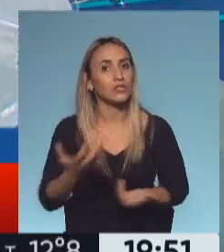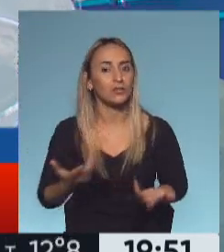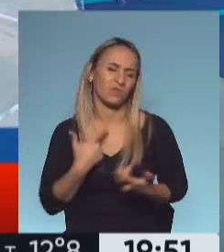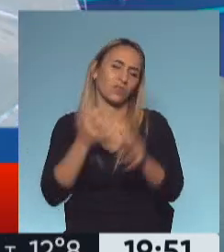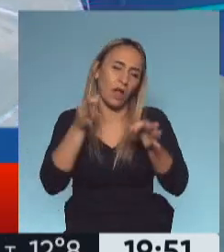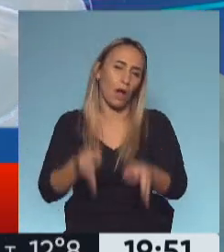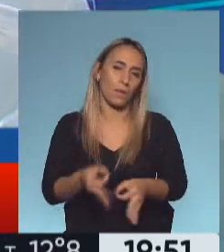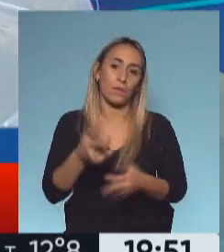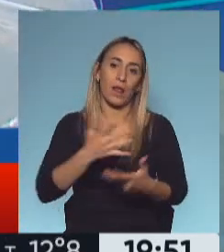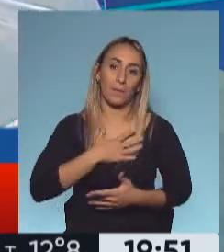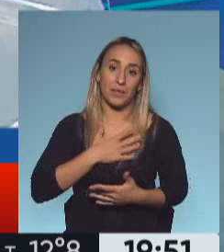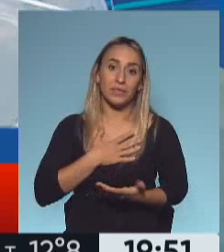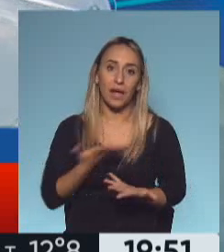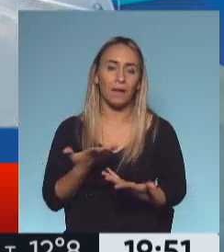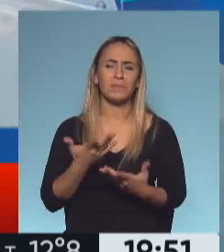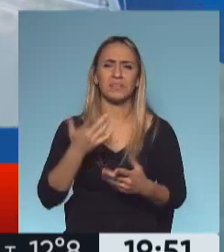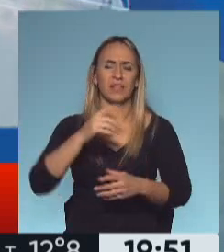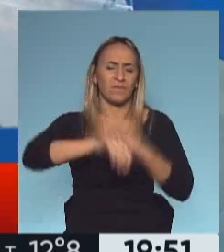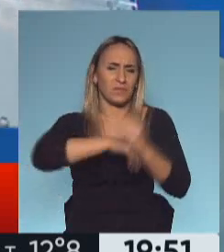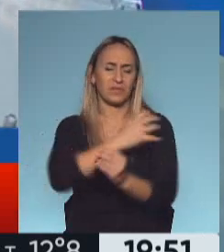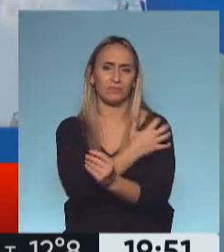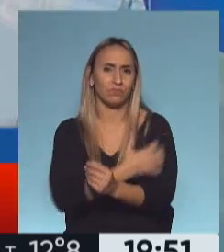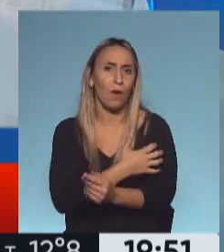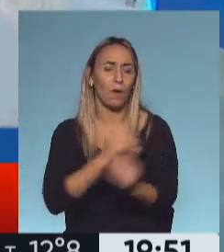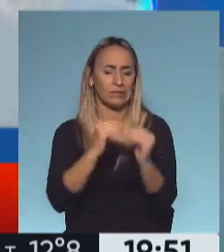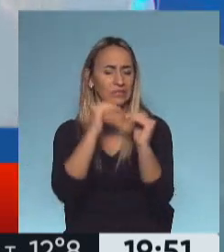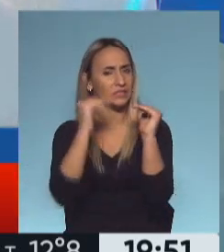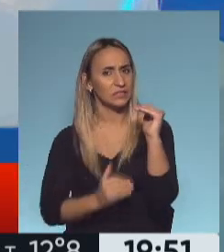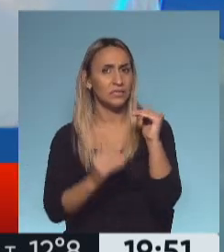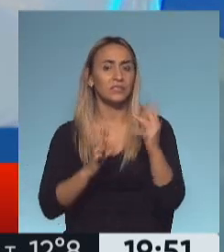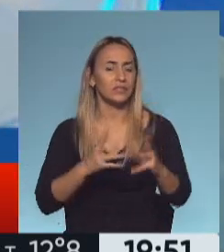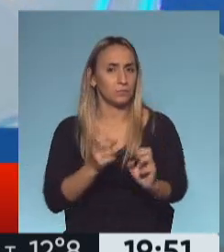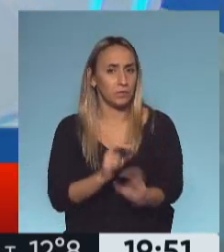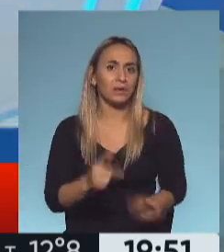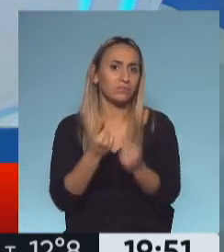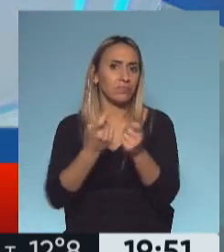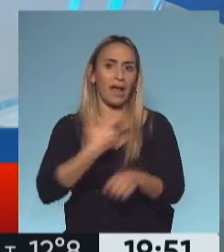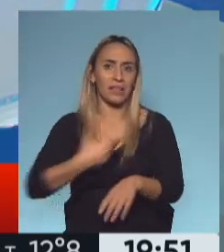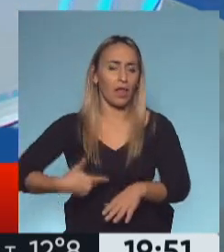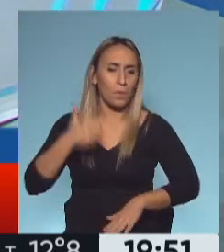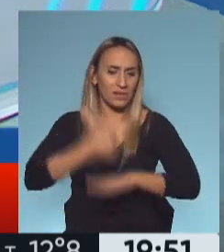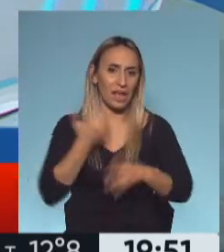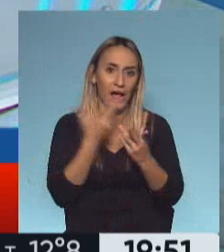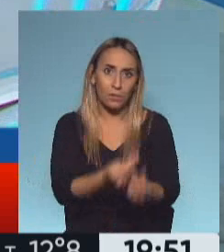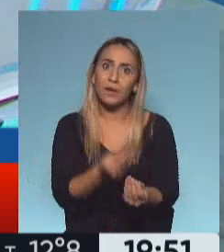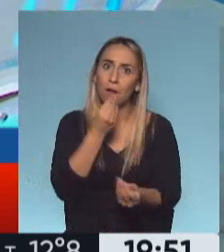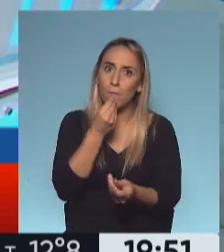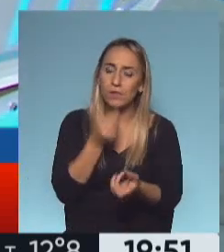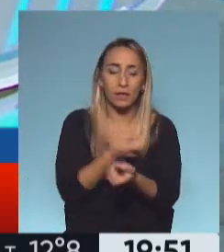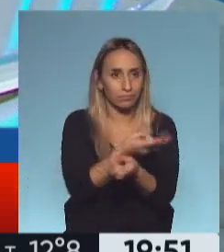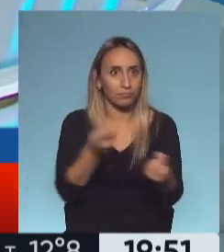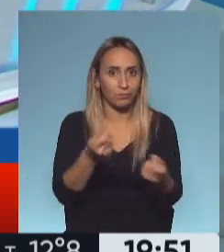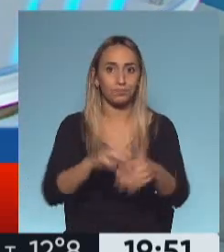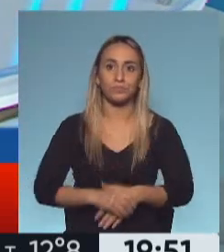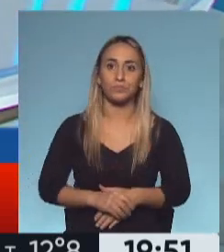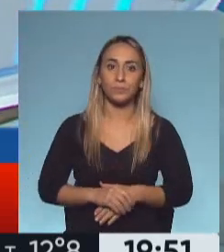está sumergido lamentablemente en la indigencia, en la pobreza y que necesita un Estado presente que refuerce allí el derecho a la alimentación. ¿Es automático la pregunta que se deben estar